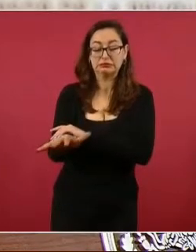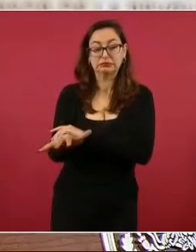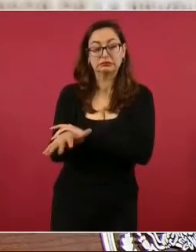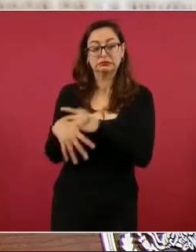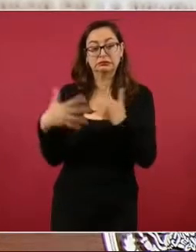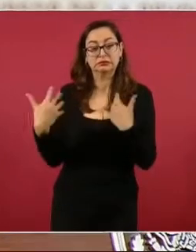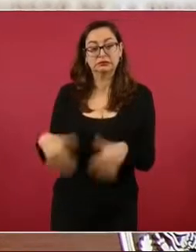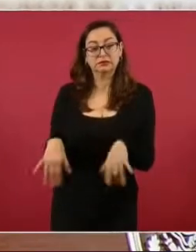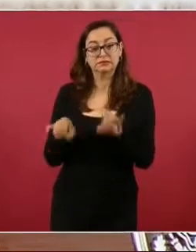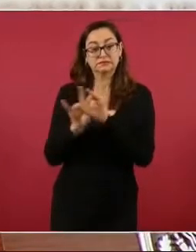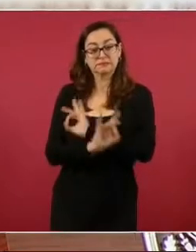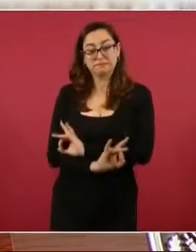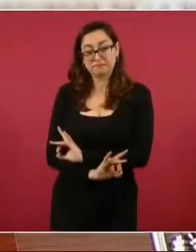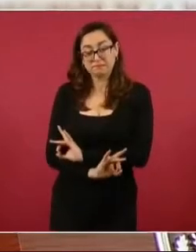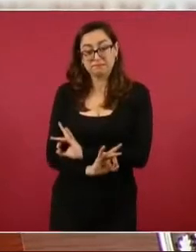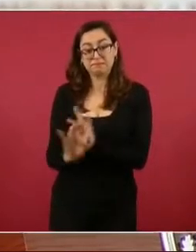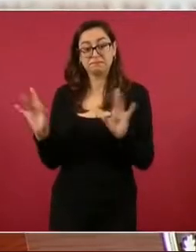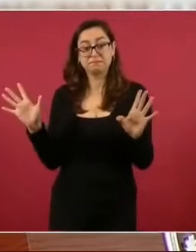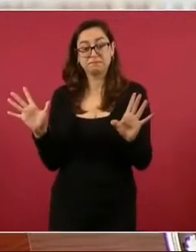pues